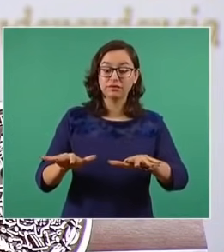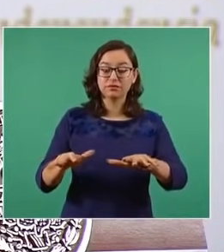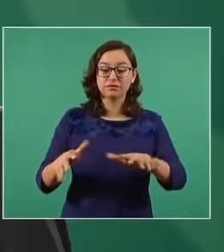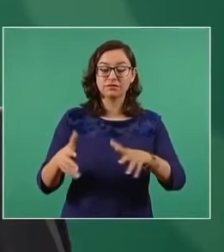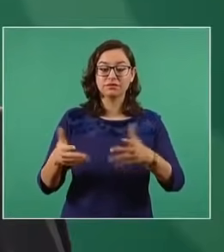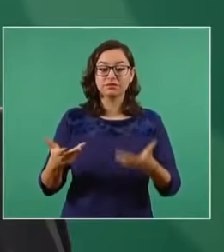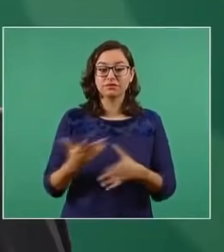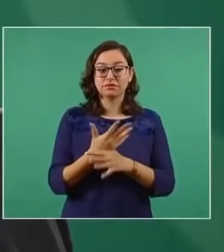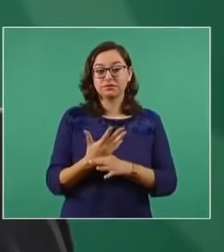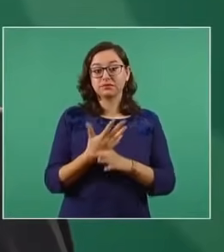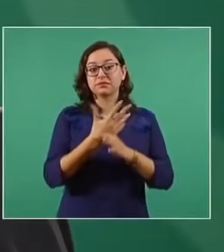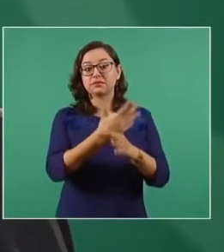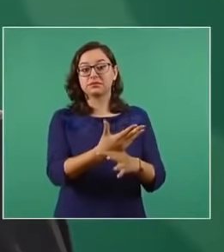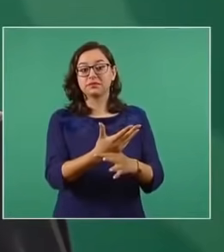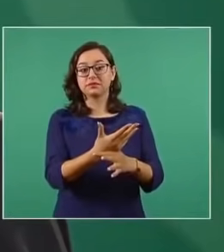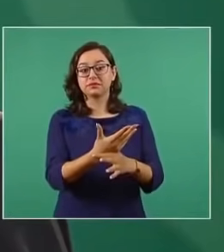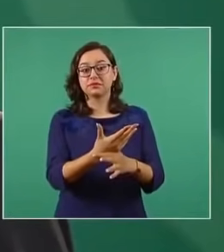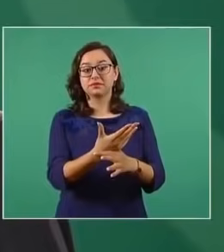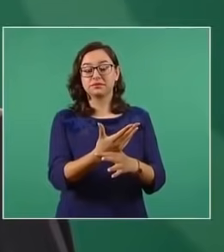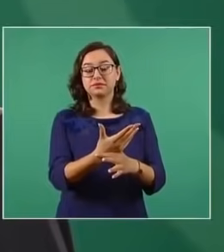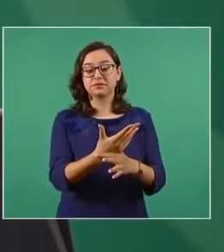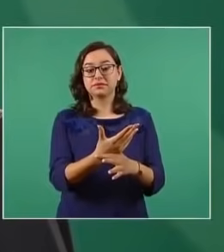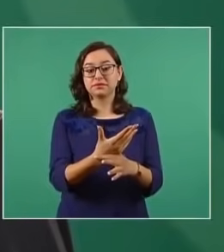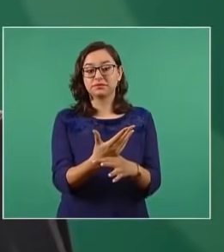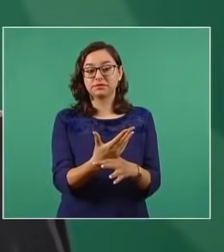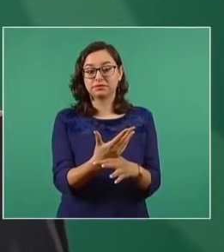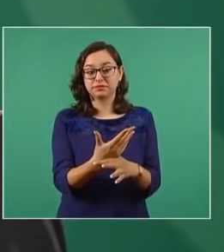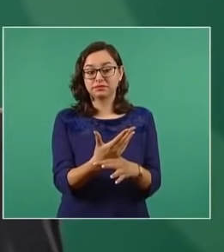se junta para